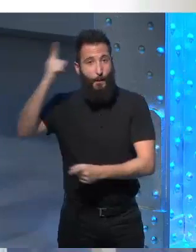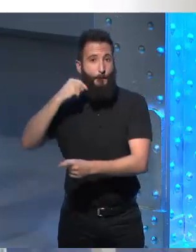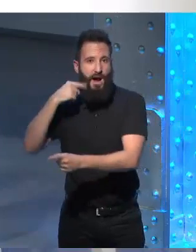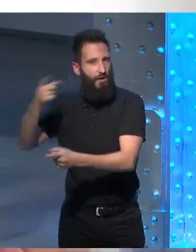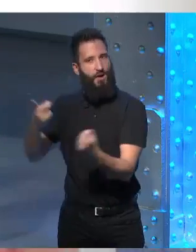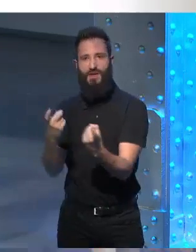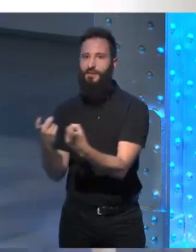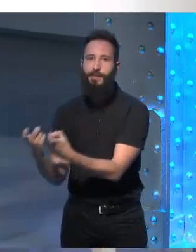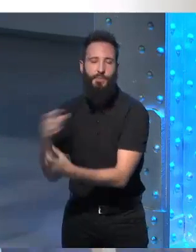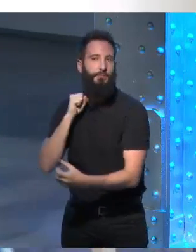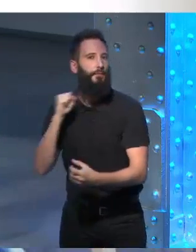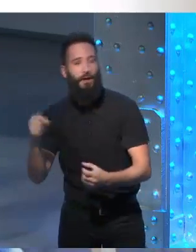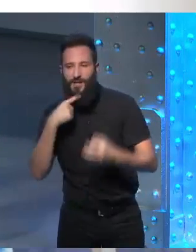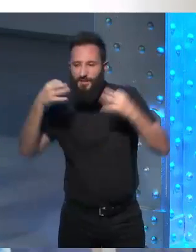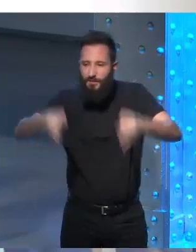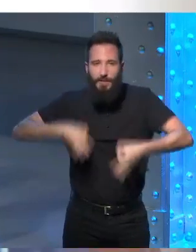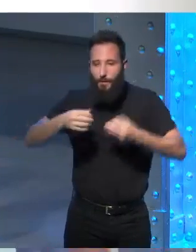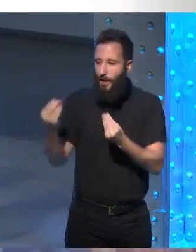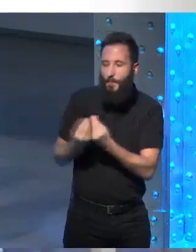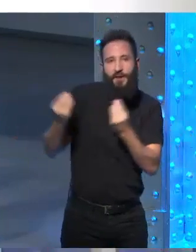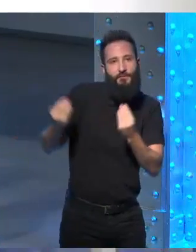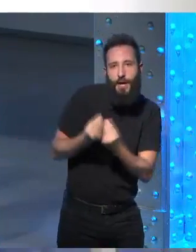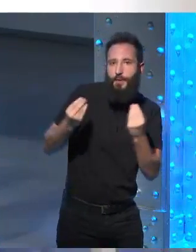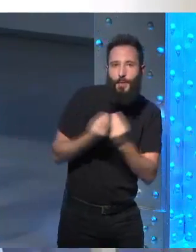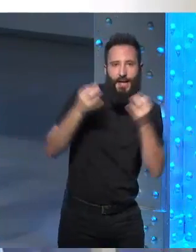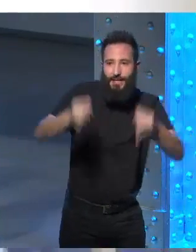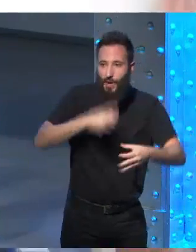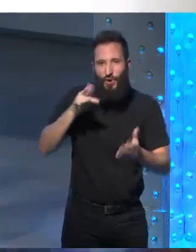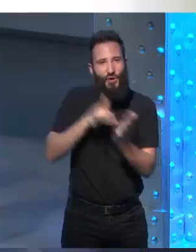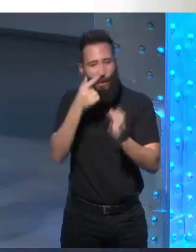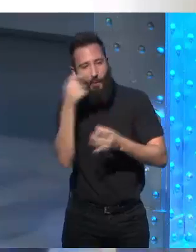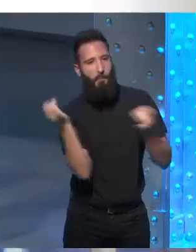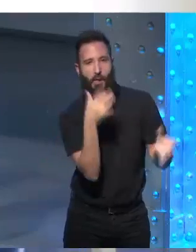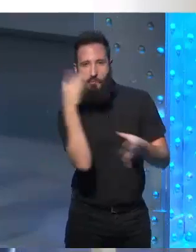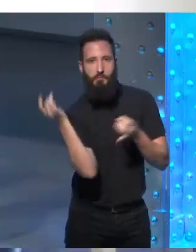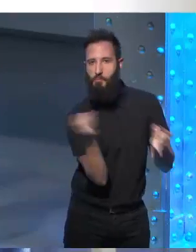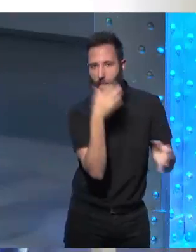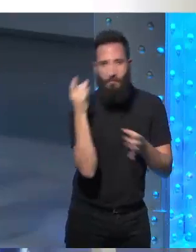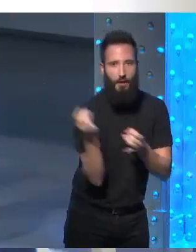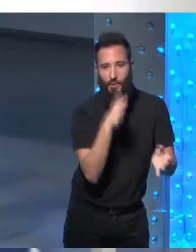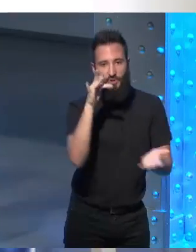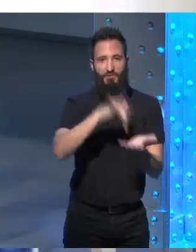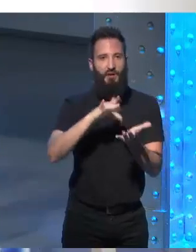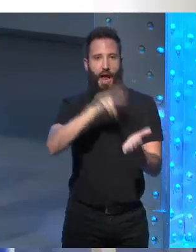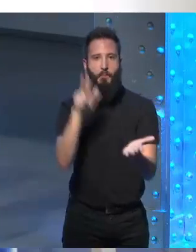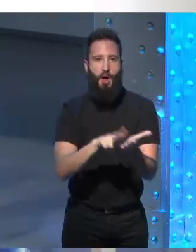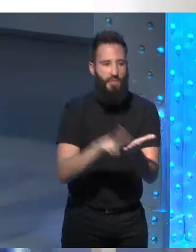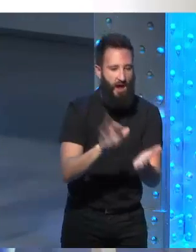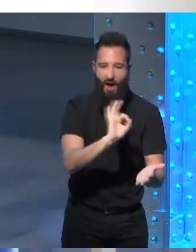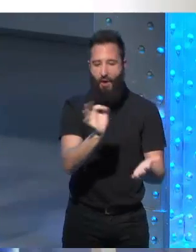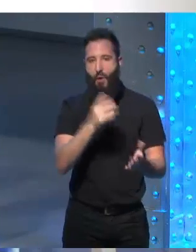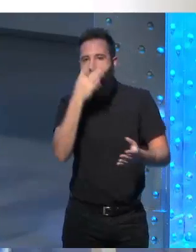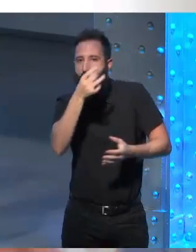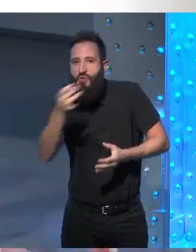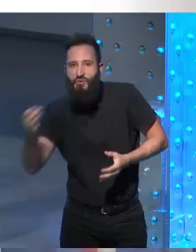súper necesarios y siempre han estado ahí a nuestro lado para meternos en marrones, joder, ahí con los de las hipotecas y la deuda tóxica